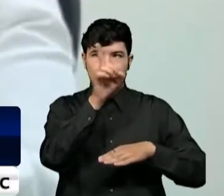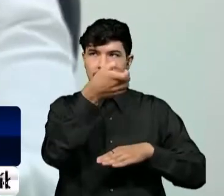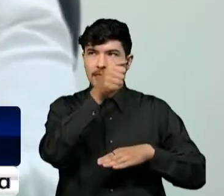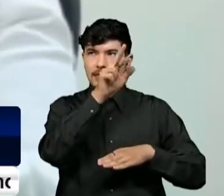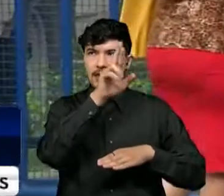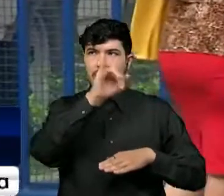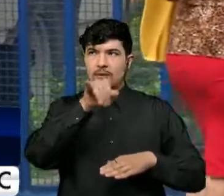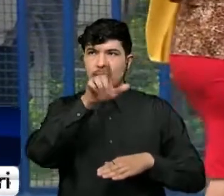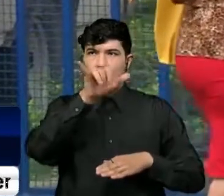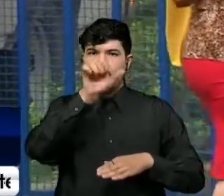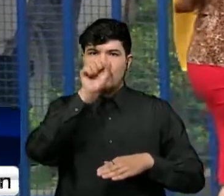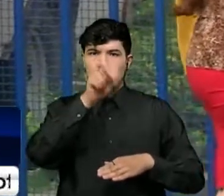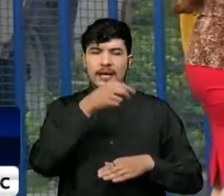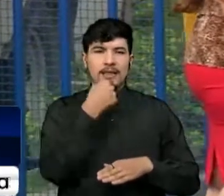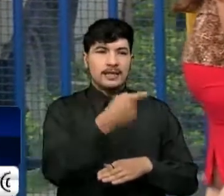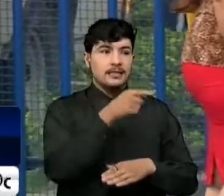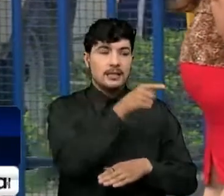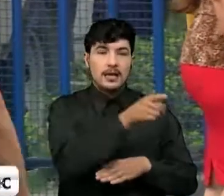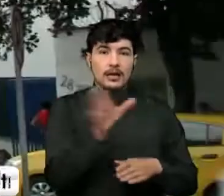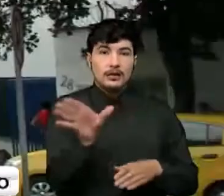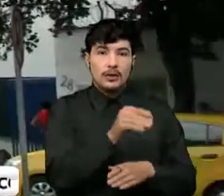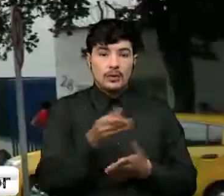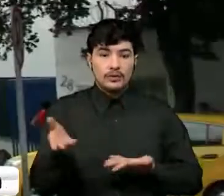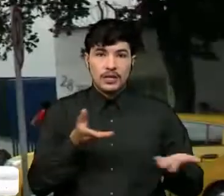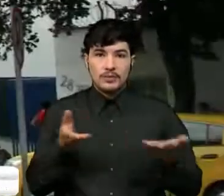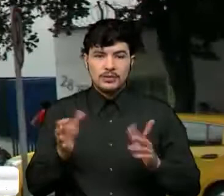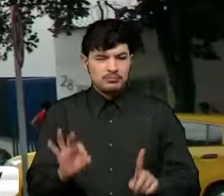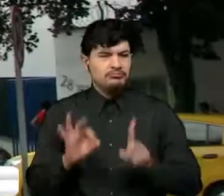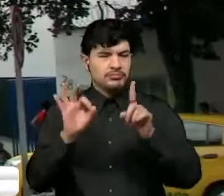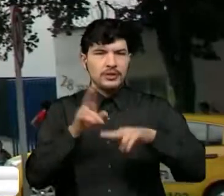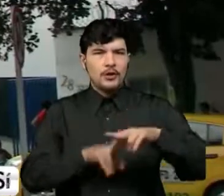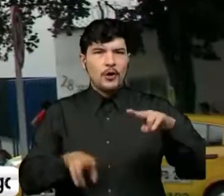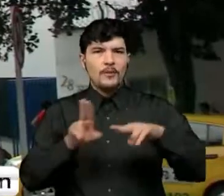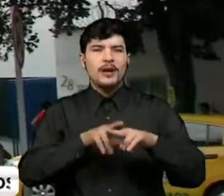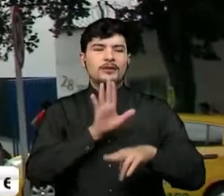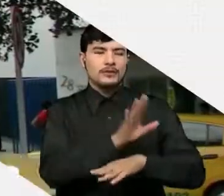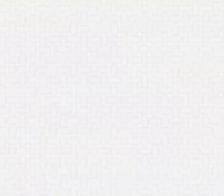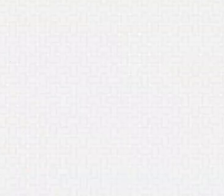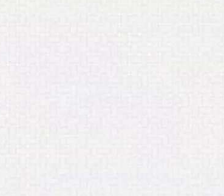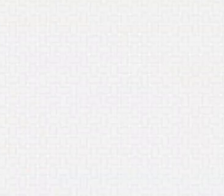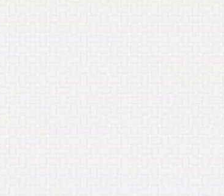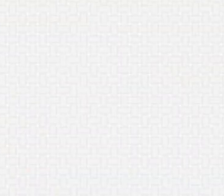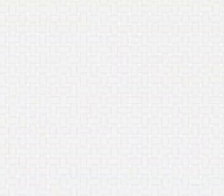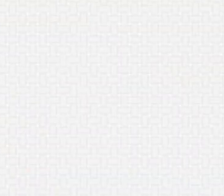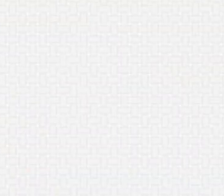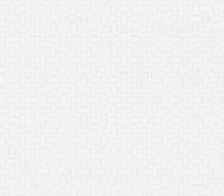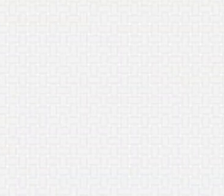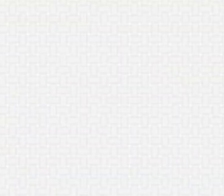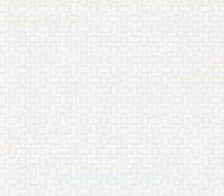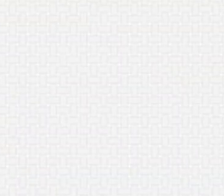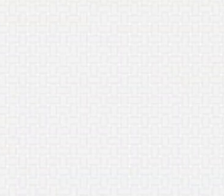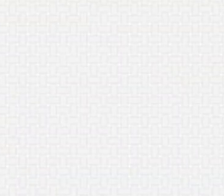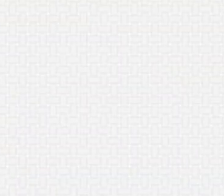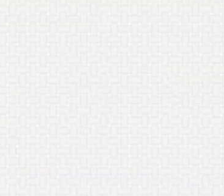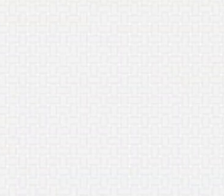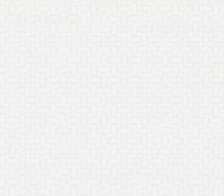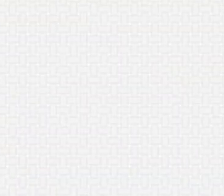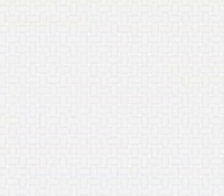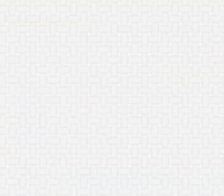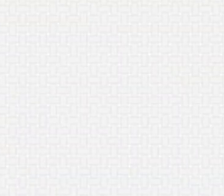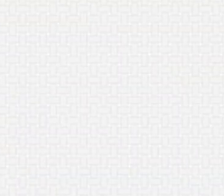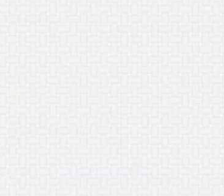quien afirmó que en estos momentos todos los servicios están prestando con normalidad en la institución de salud. Canaltro.com